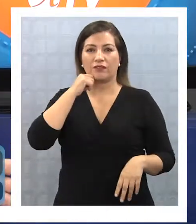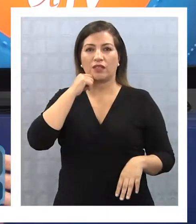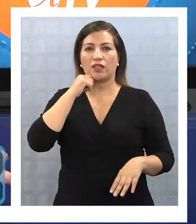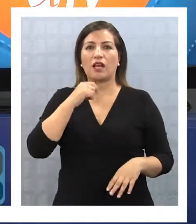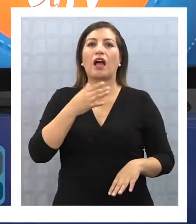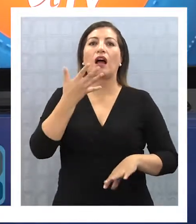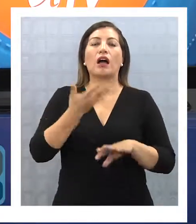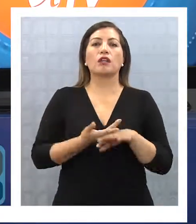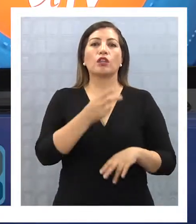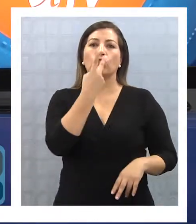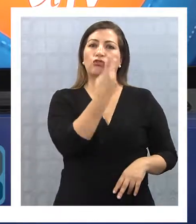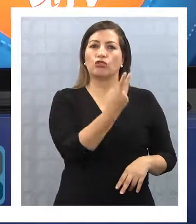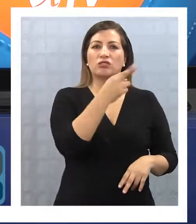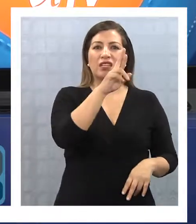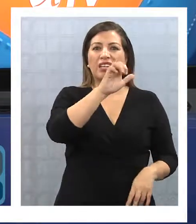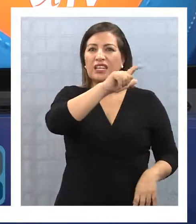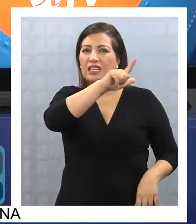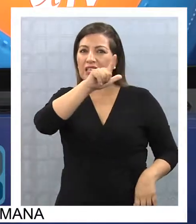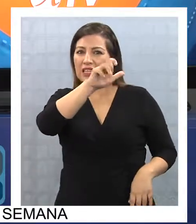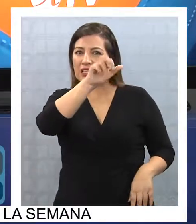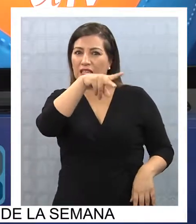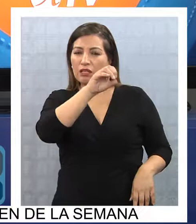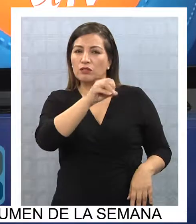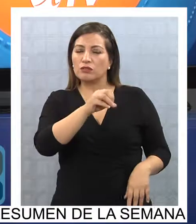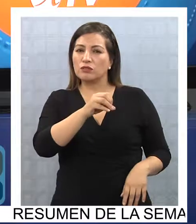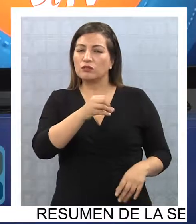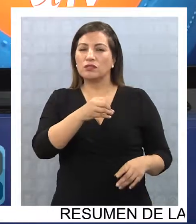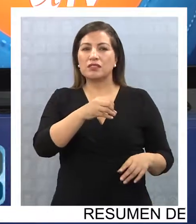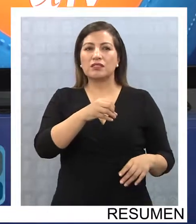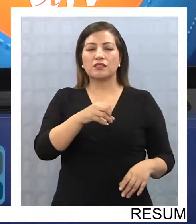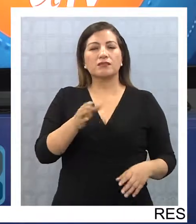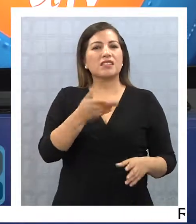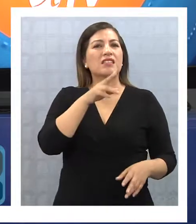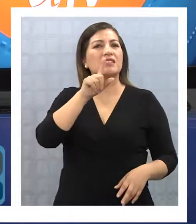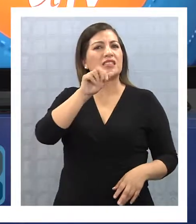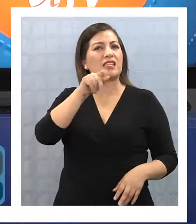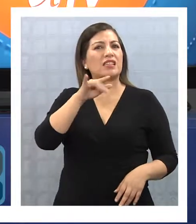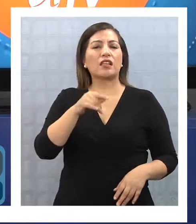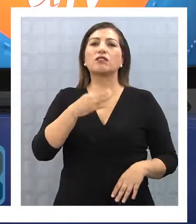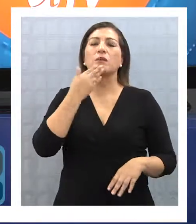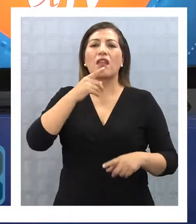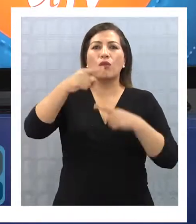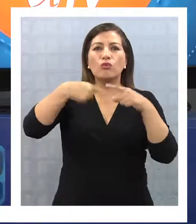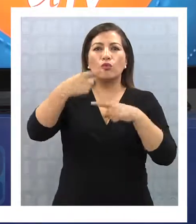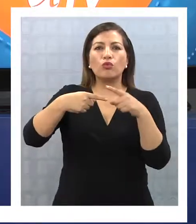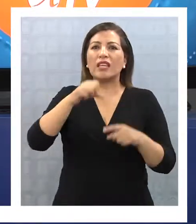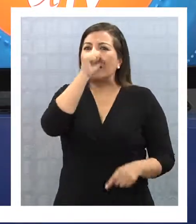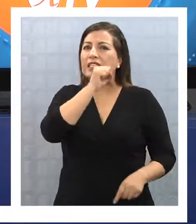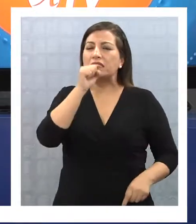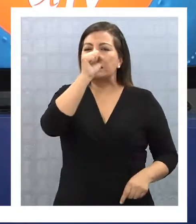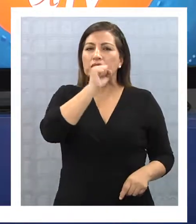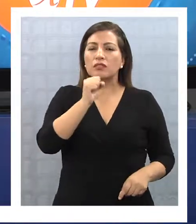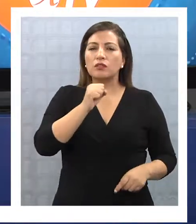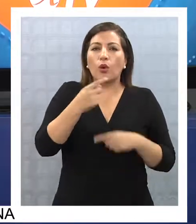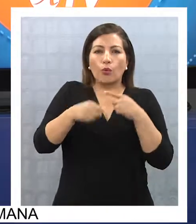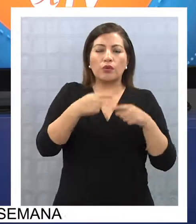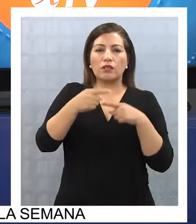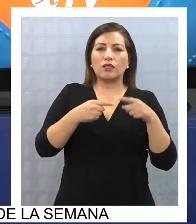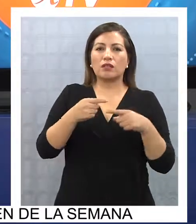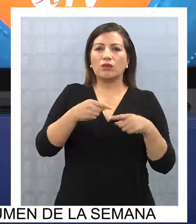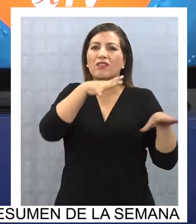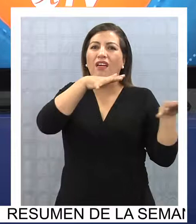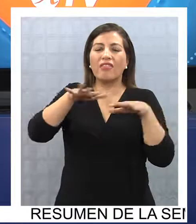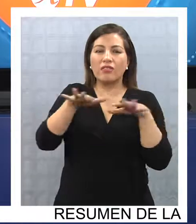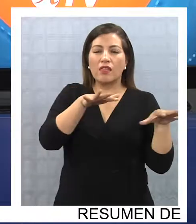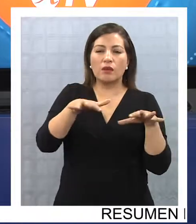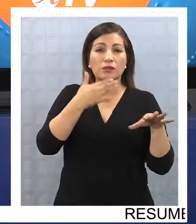2 rellenos sanitarios, que existe también una industria de cerdos, digamos, existe una industria también sanitaria como es Agua